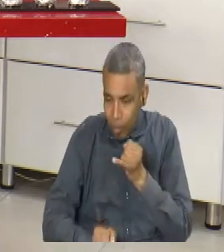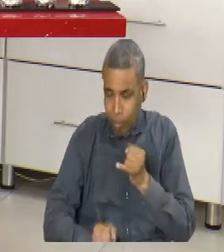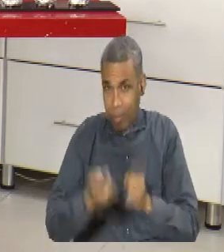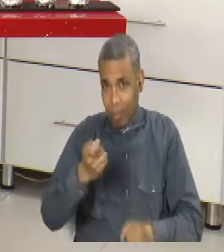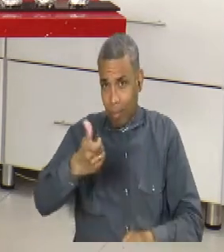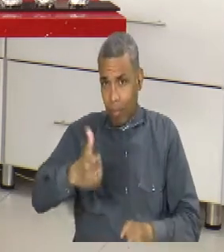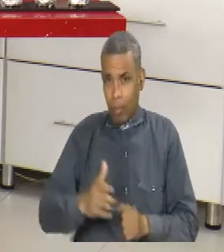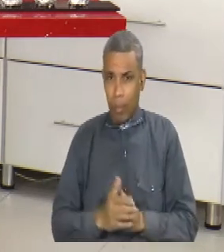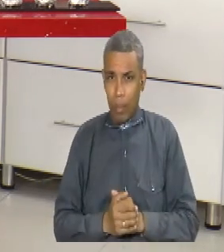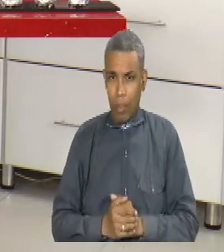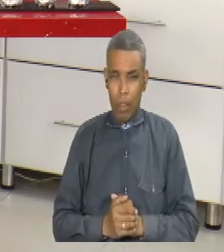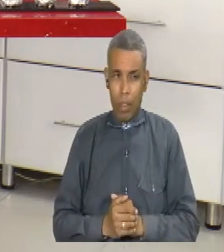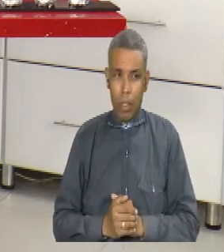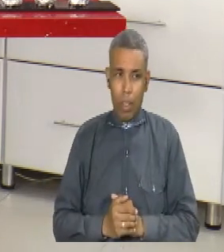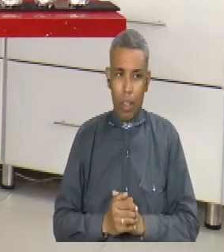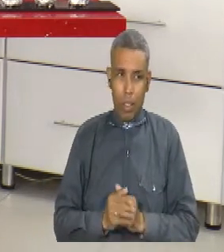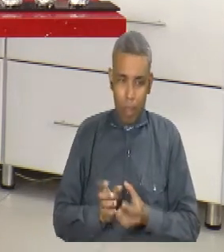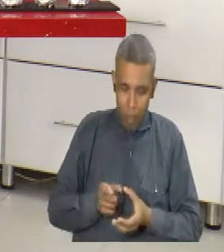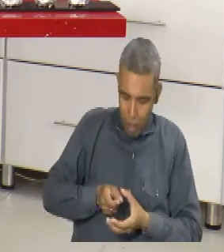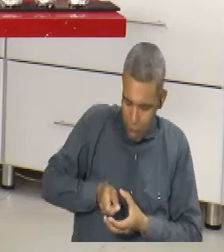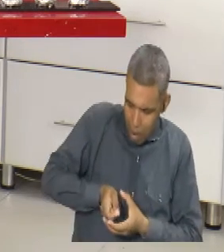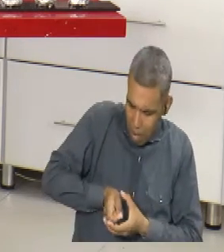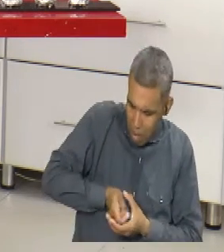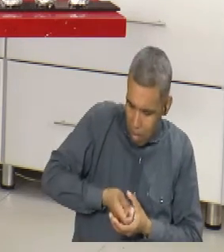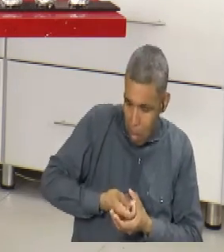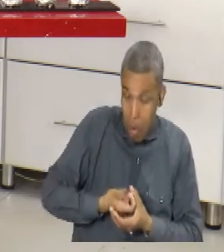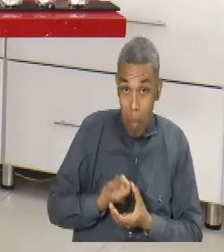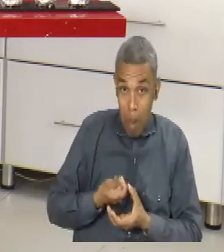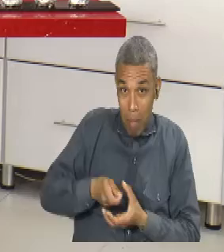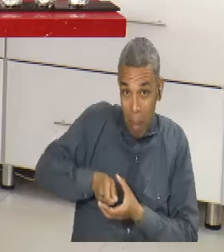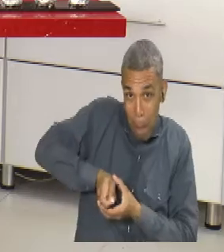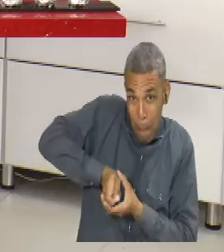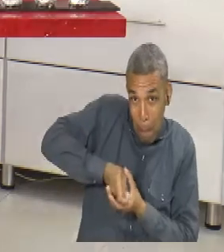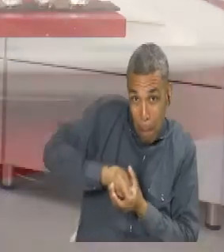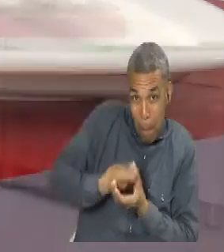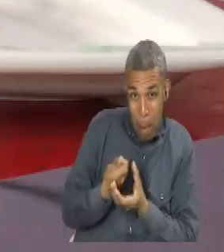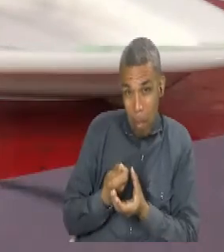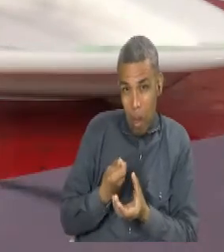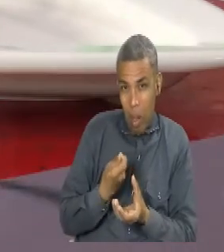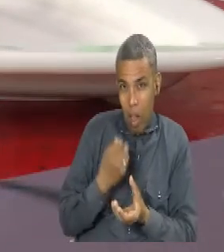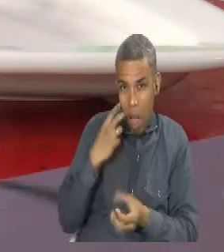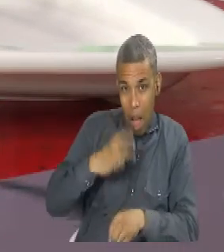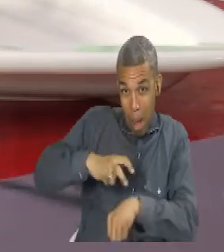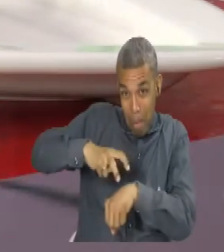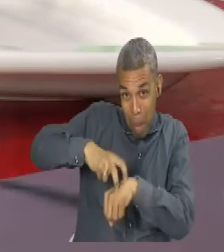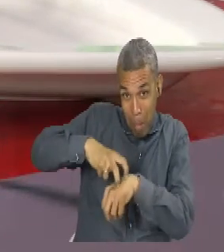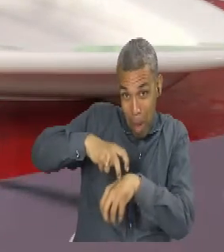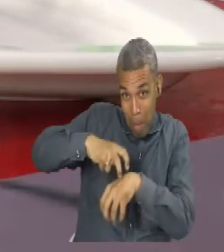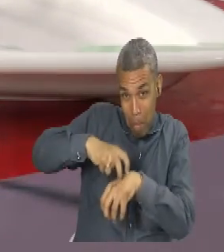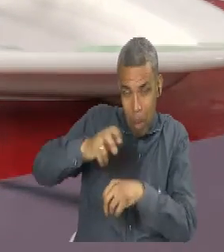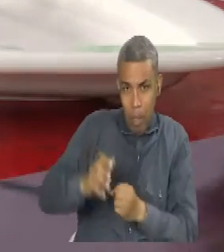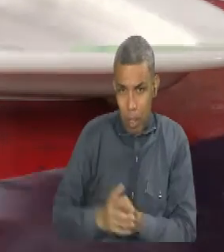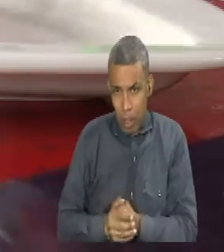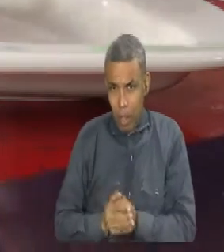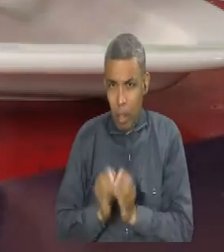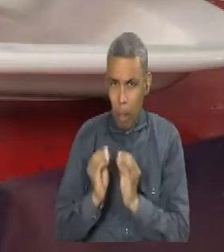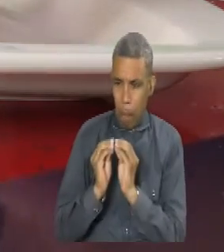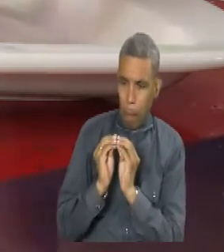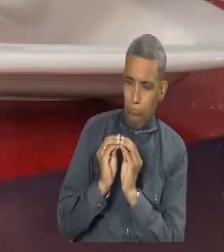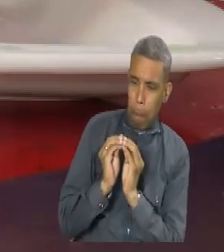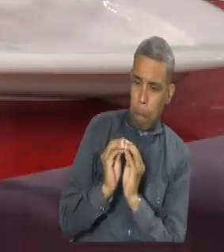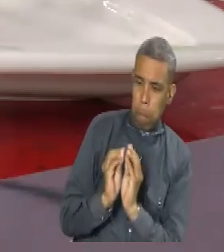Vamos a ver si esta se está puede mejor. Estallar. Vean, sí. De pronto uno alcanza a aguantar más